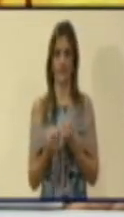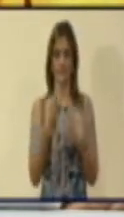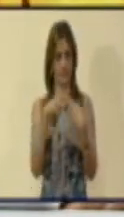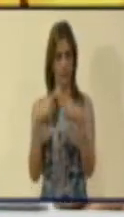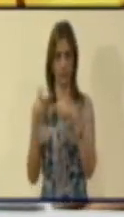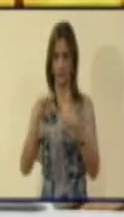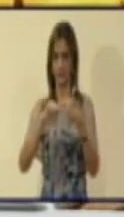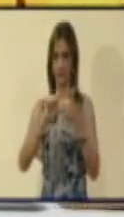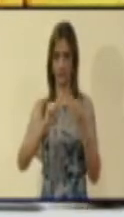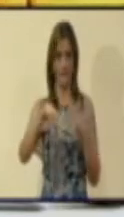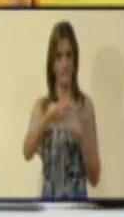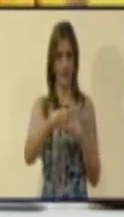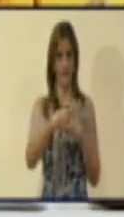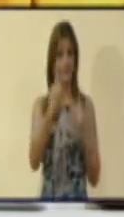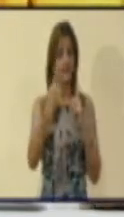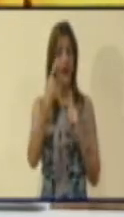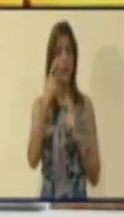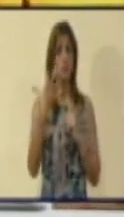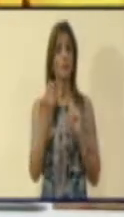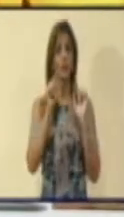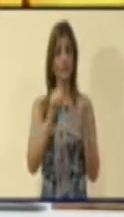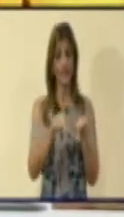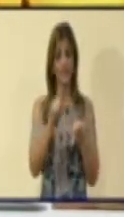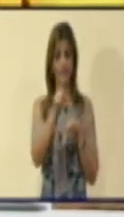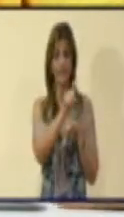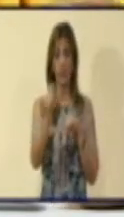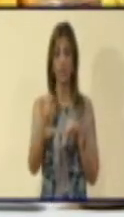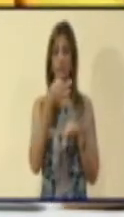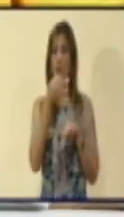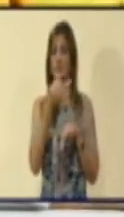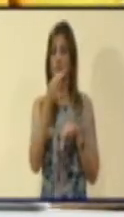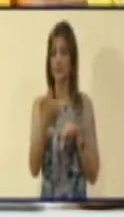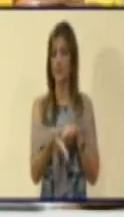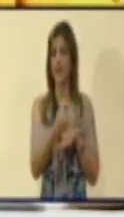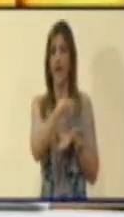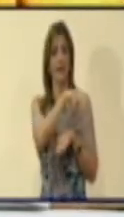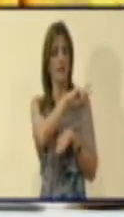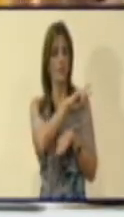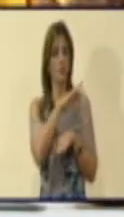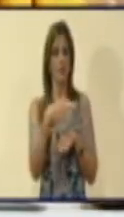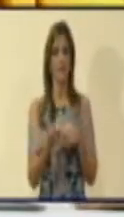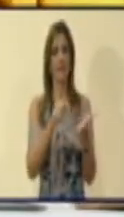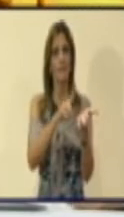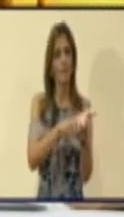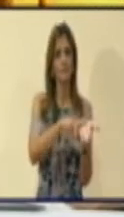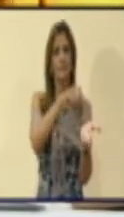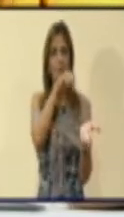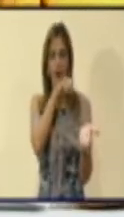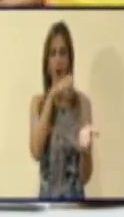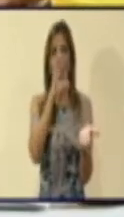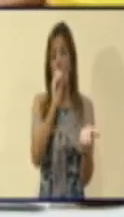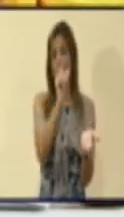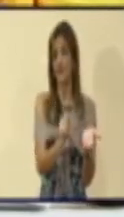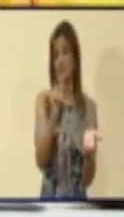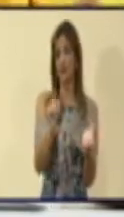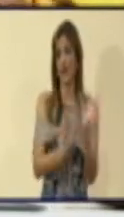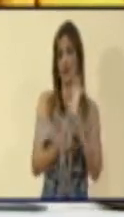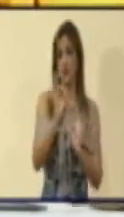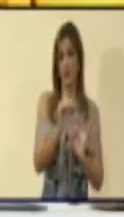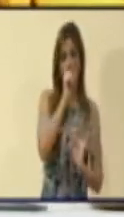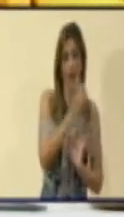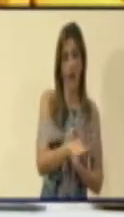Un elemento importante que viene aparejado a esto último que se explicaba es la responsabilidad de los padres o los tutores